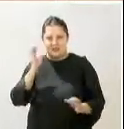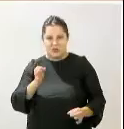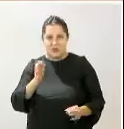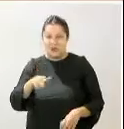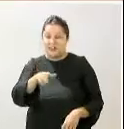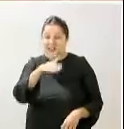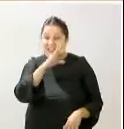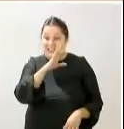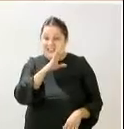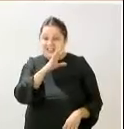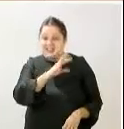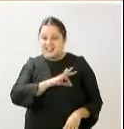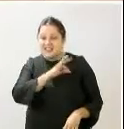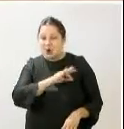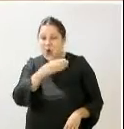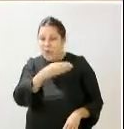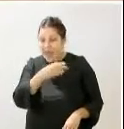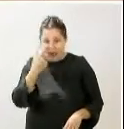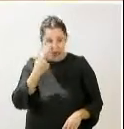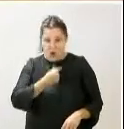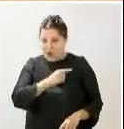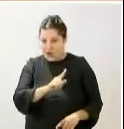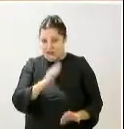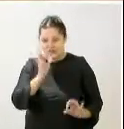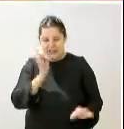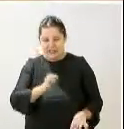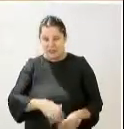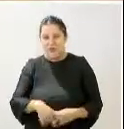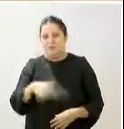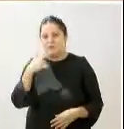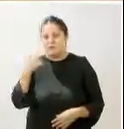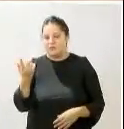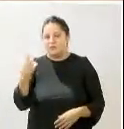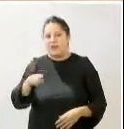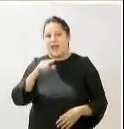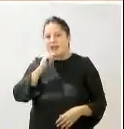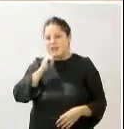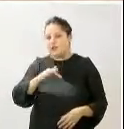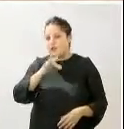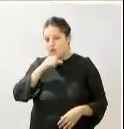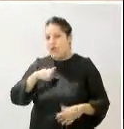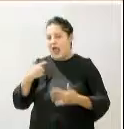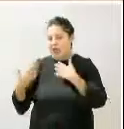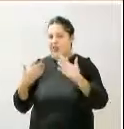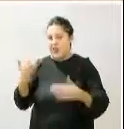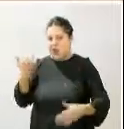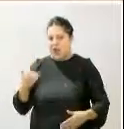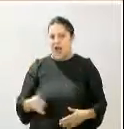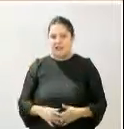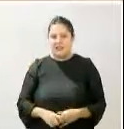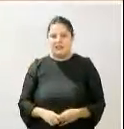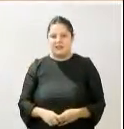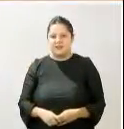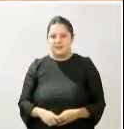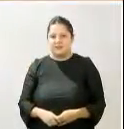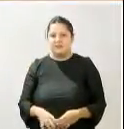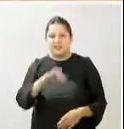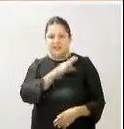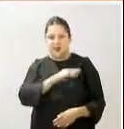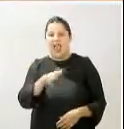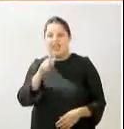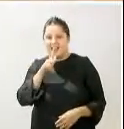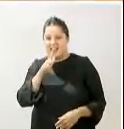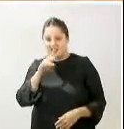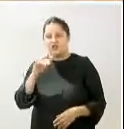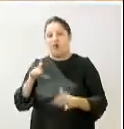Baena. Y también a su nieto, con el que todavía tengo relación, el señor Ildefonso